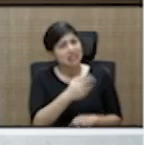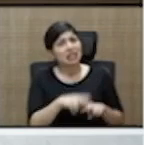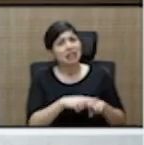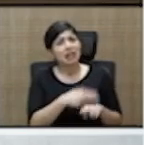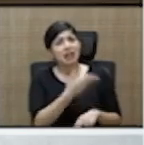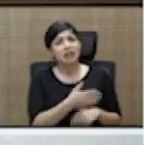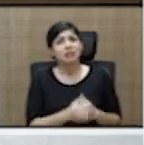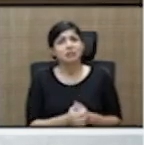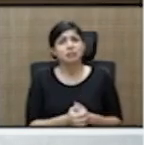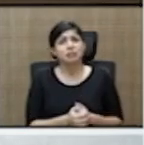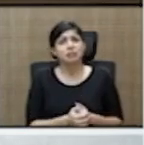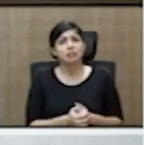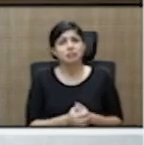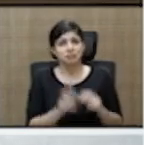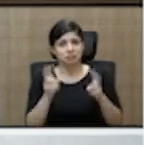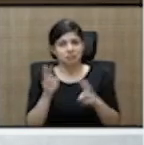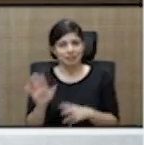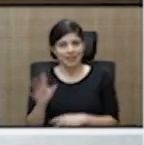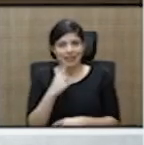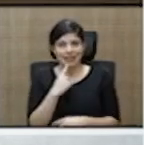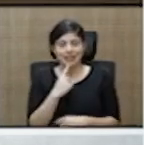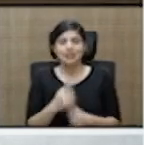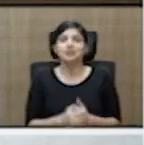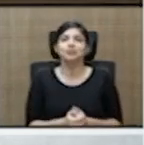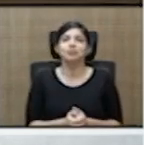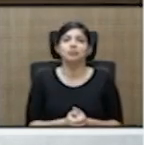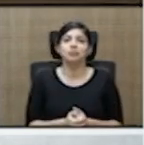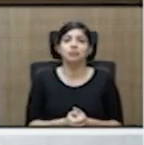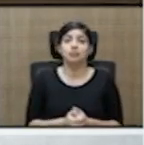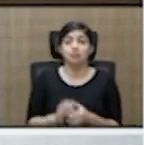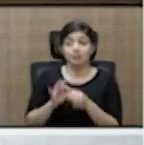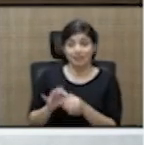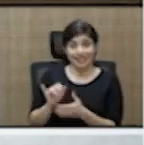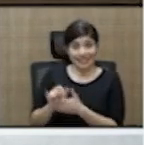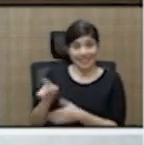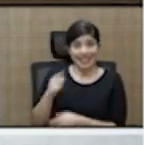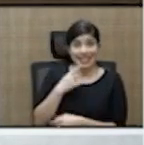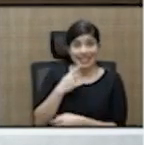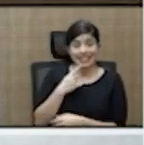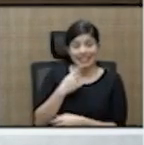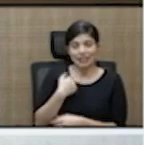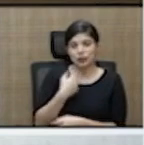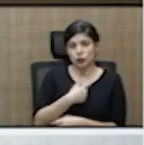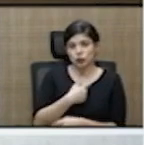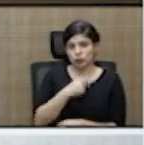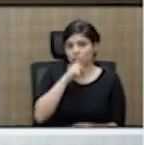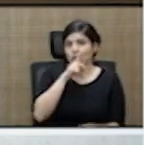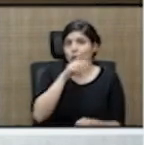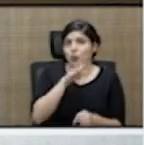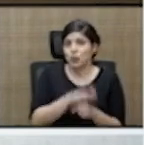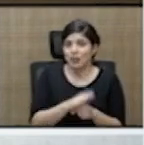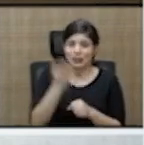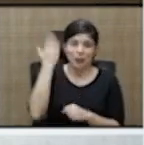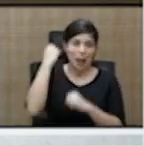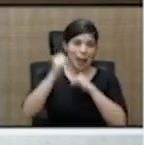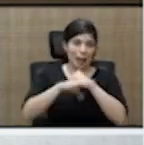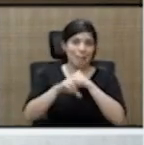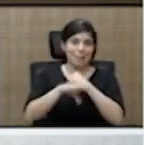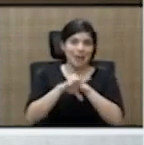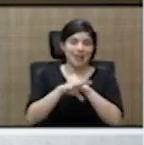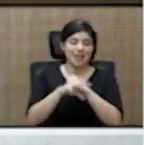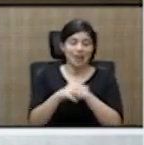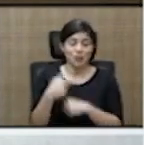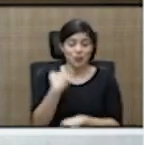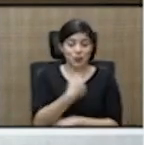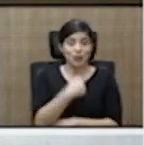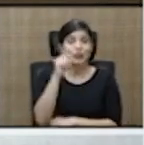es necesaria esa ampliación de la agenda, no solamente para algunos sectores empresariales, es que lo necesitamos para todo el país, desde el agro